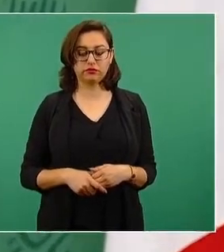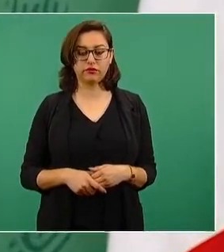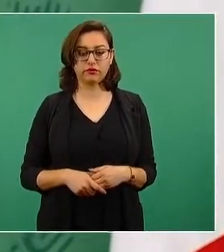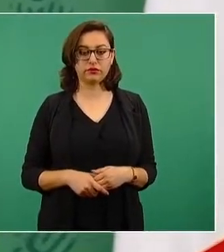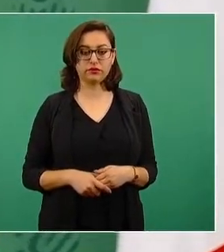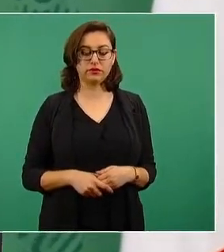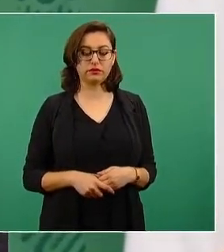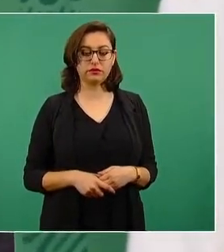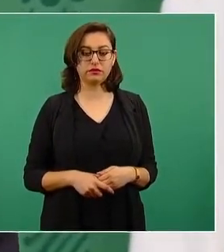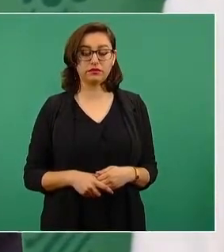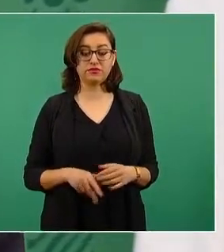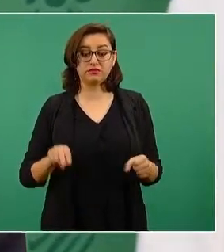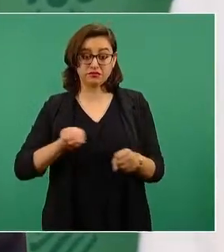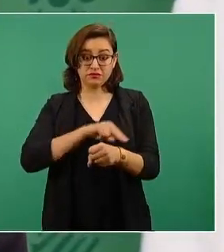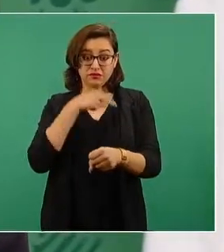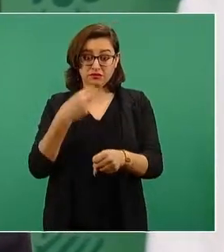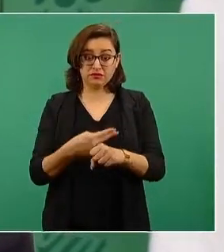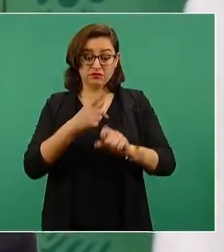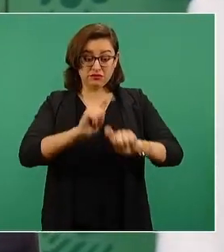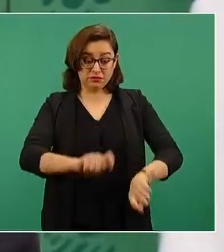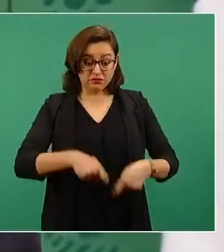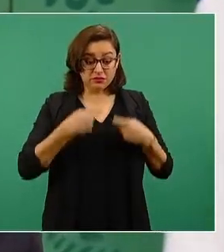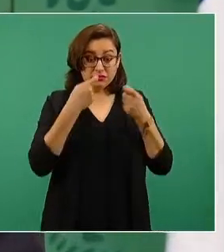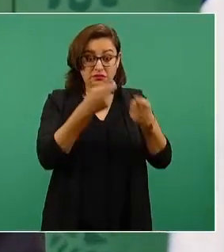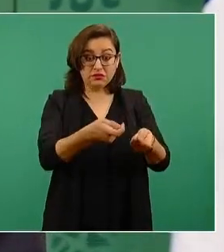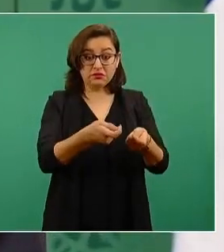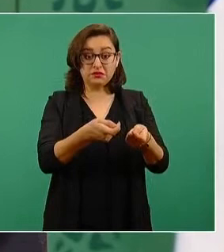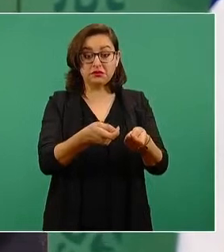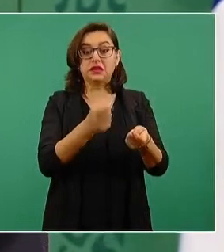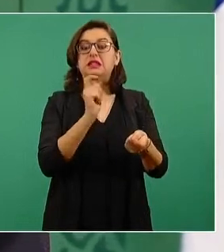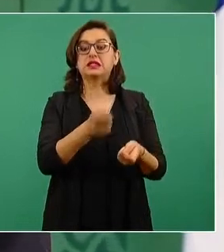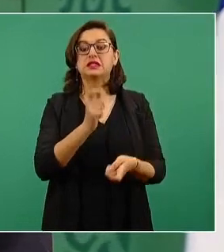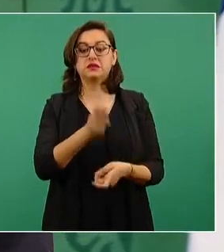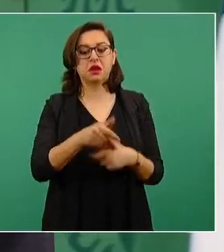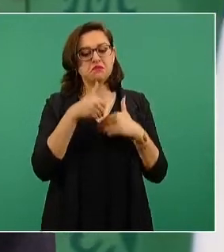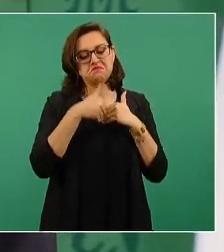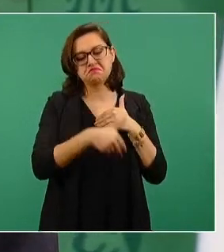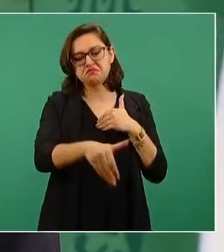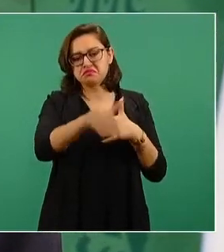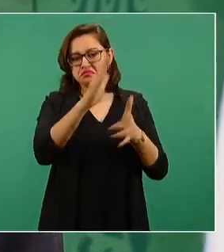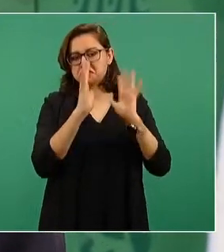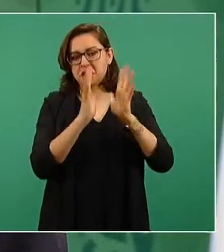pues garantizarles una pensión